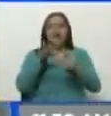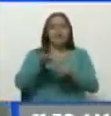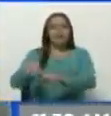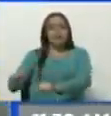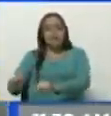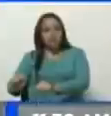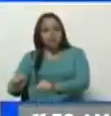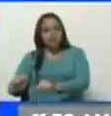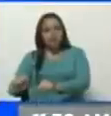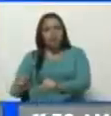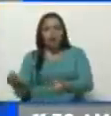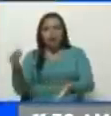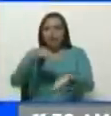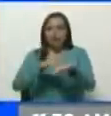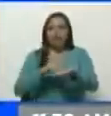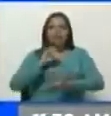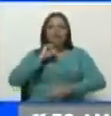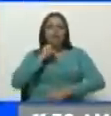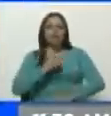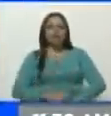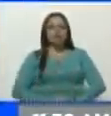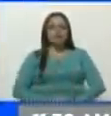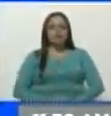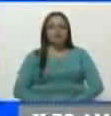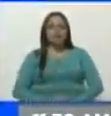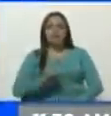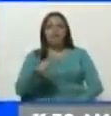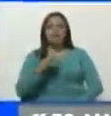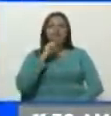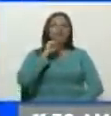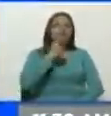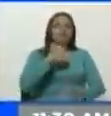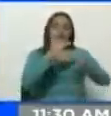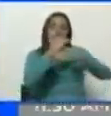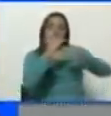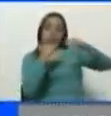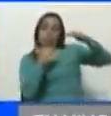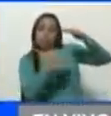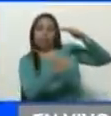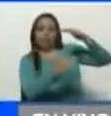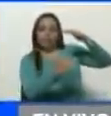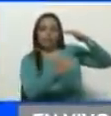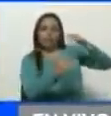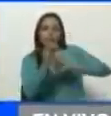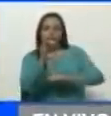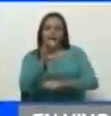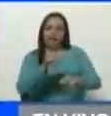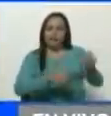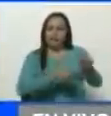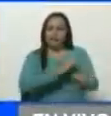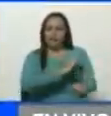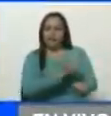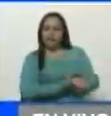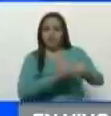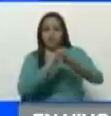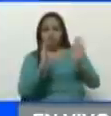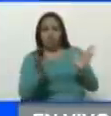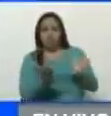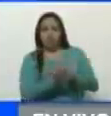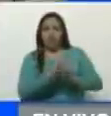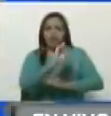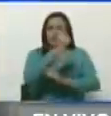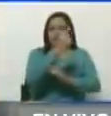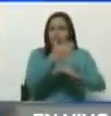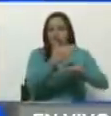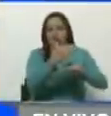de nuevo en Rusia, y Rusia cae de su estatuto de segunda potencia del mundo, primera en una serie de rubros,